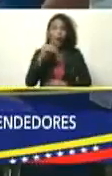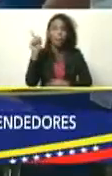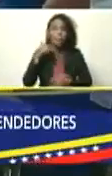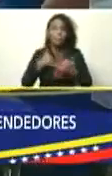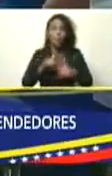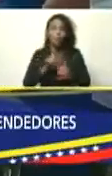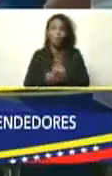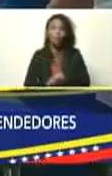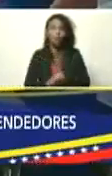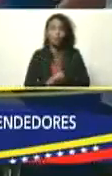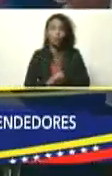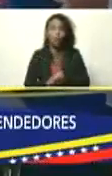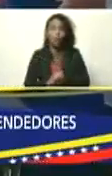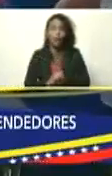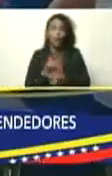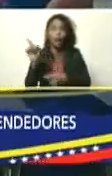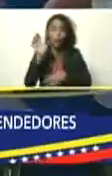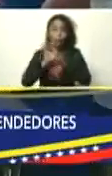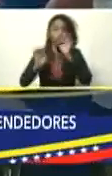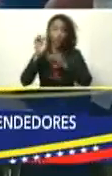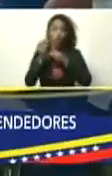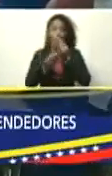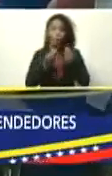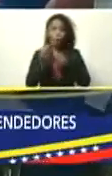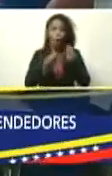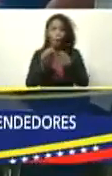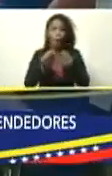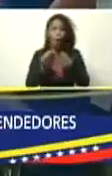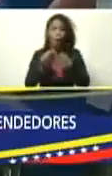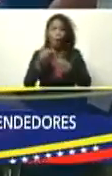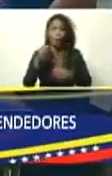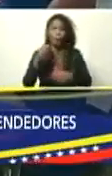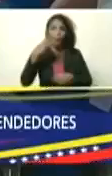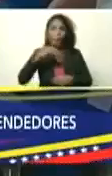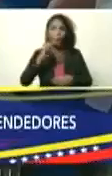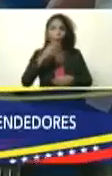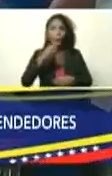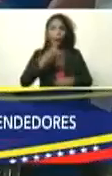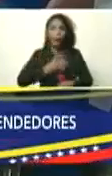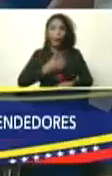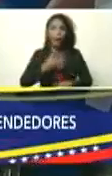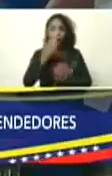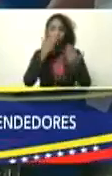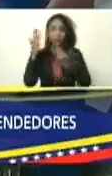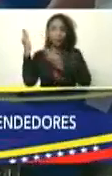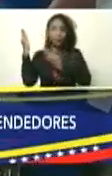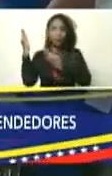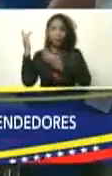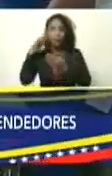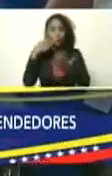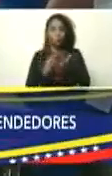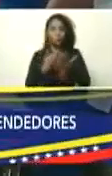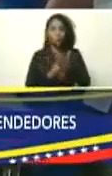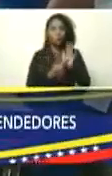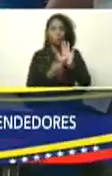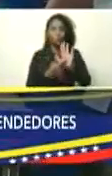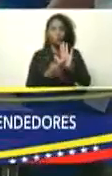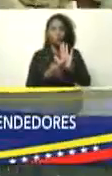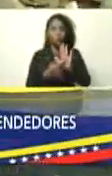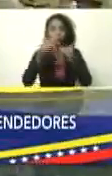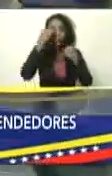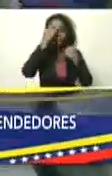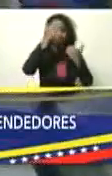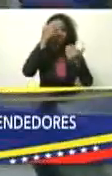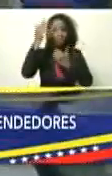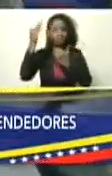hijos. Nos estaban explicando aquí cómo lo hace. Pepe, bueno, vamos a ir caminando para mostrarle al presidente. Saludos,